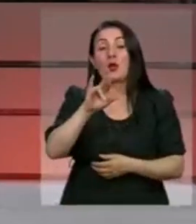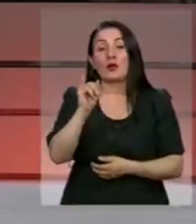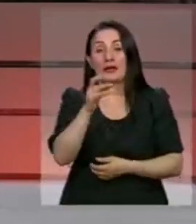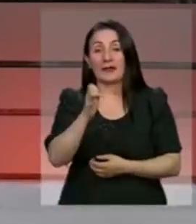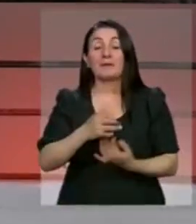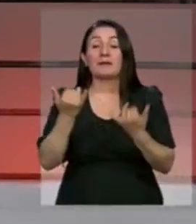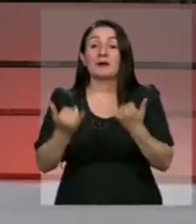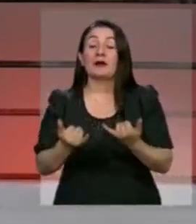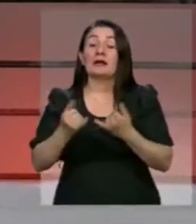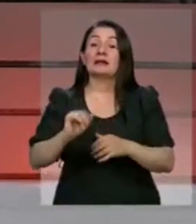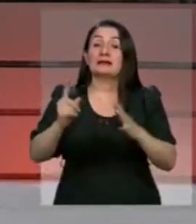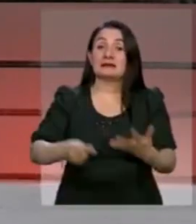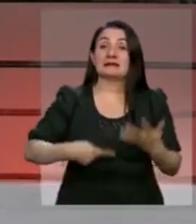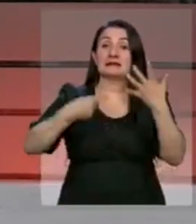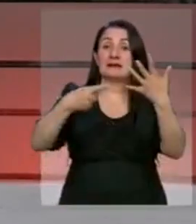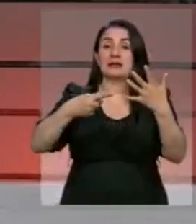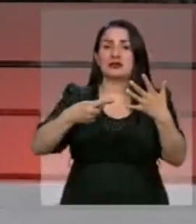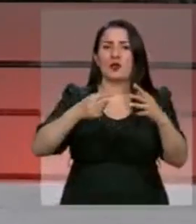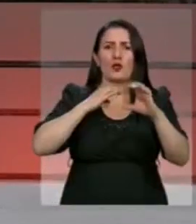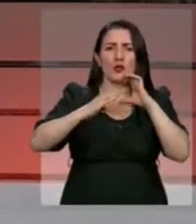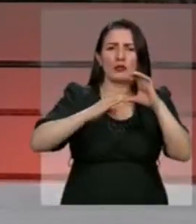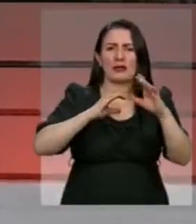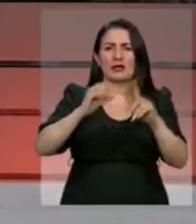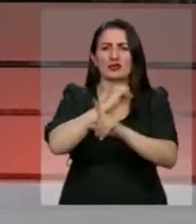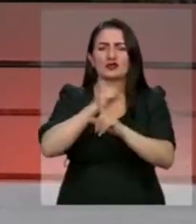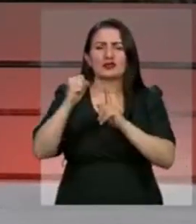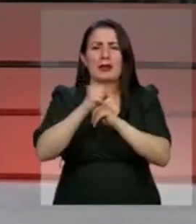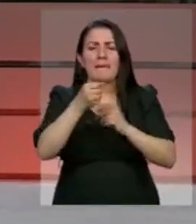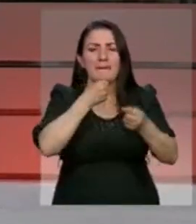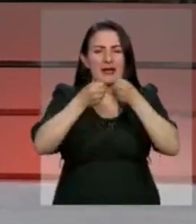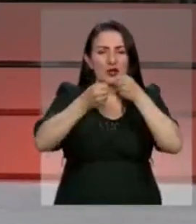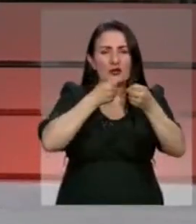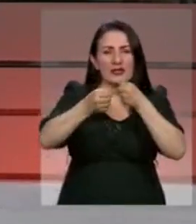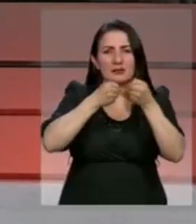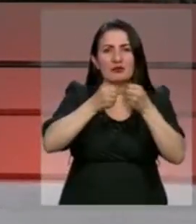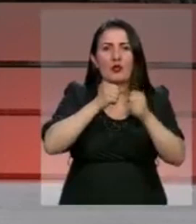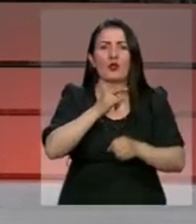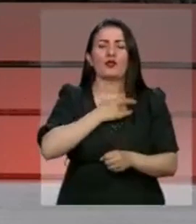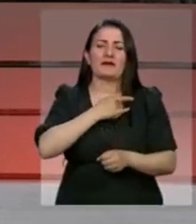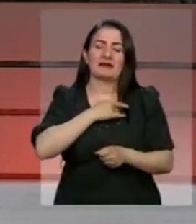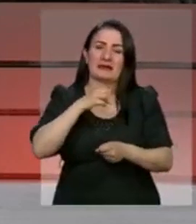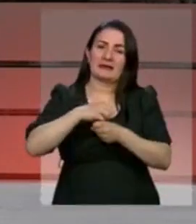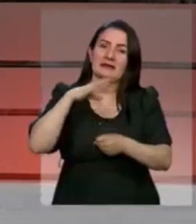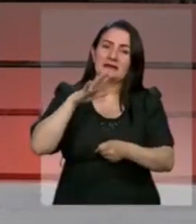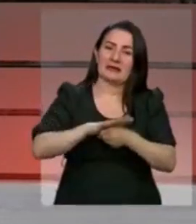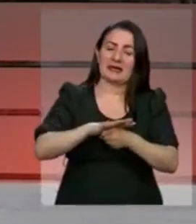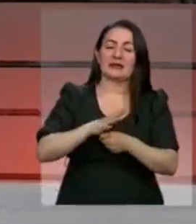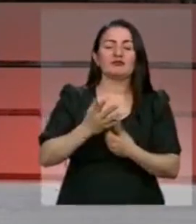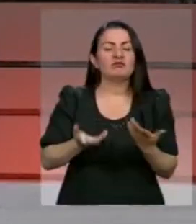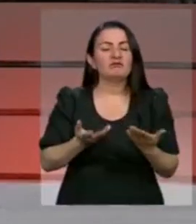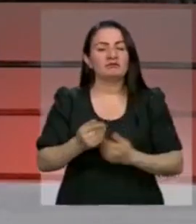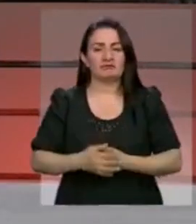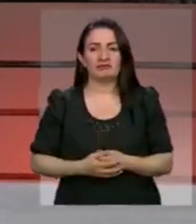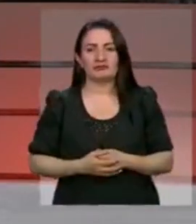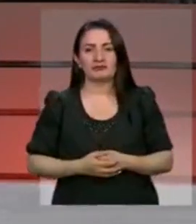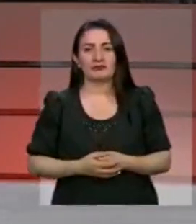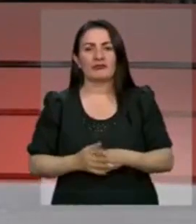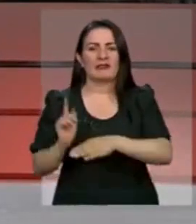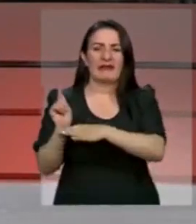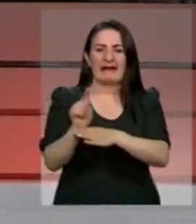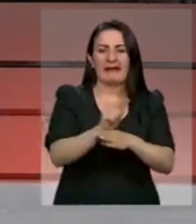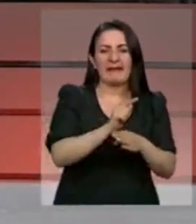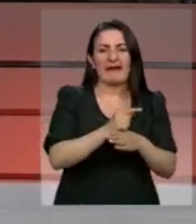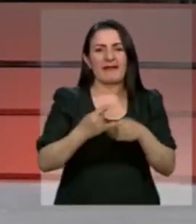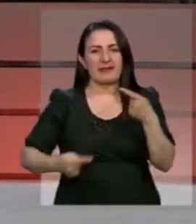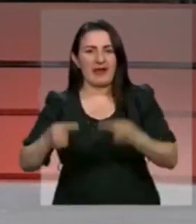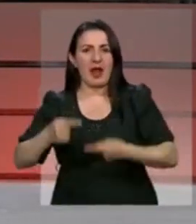se realizó el sexto claustro de comunicación social y periodismo organizado por la Universidad Distrital Francisco José de Caldas, crítica y diálogos